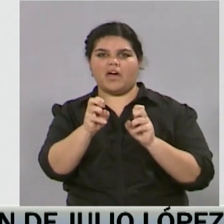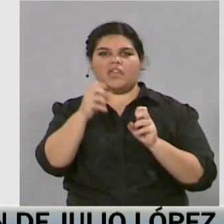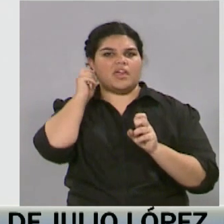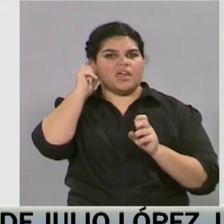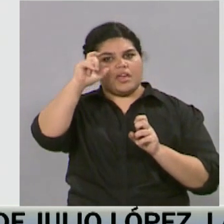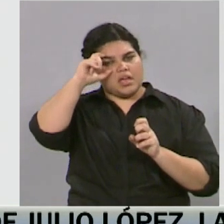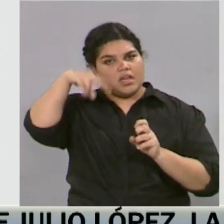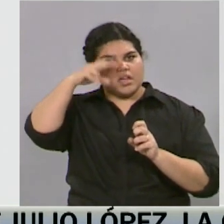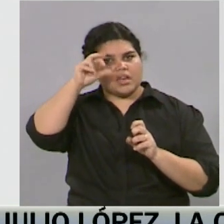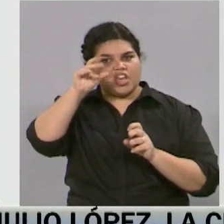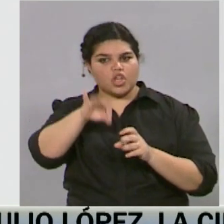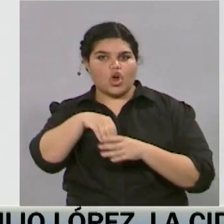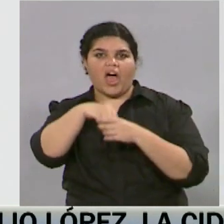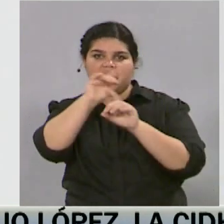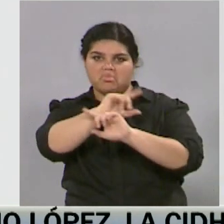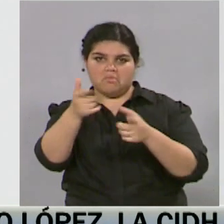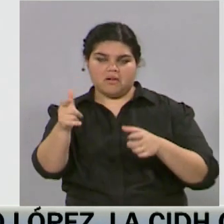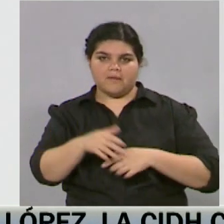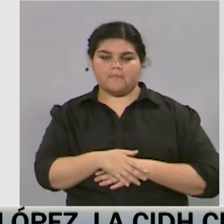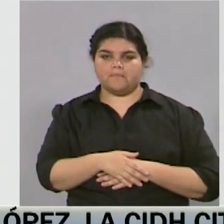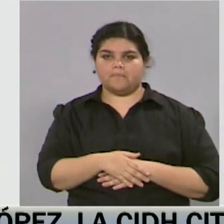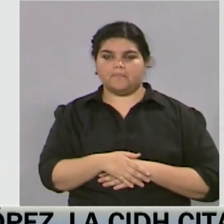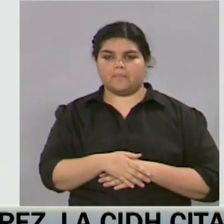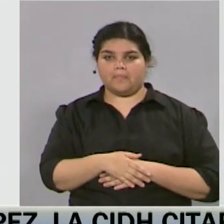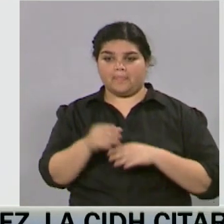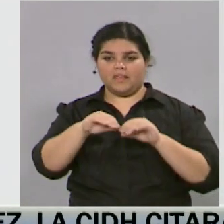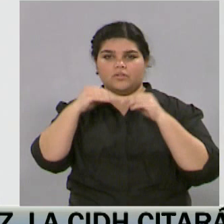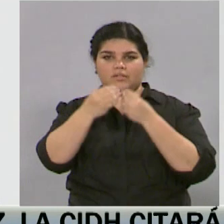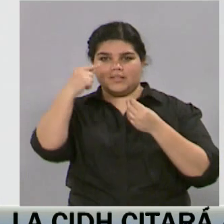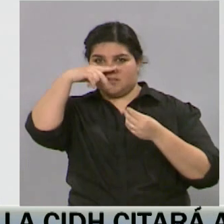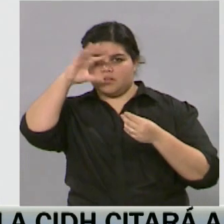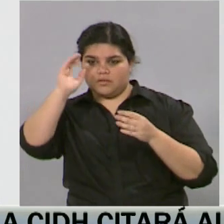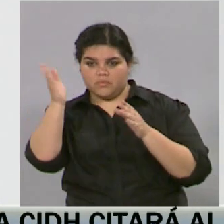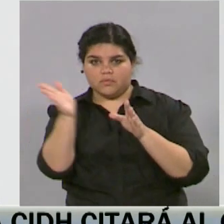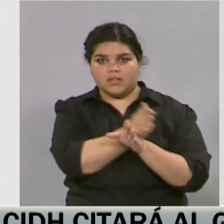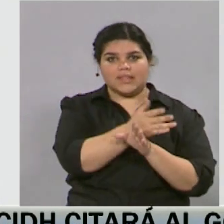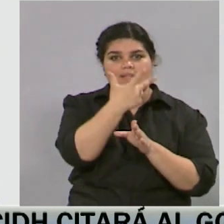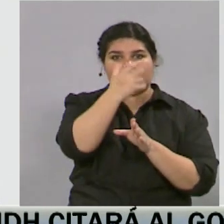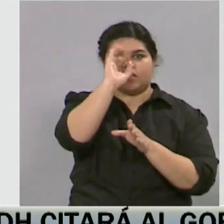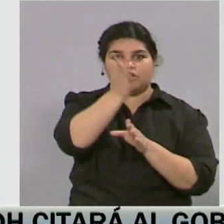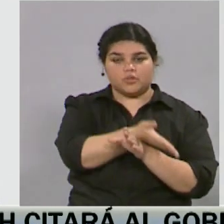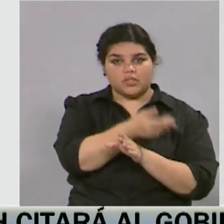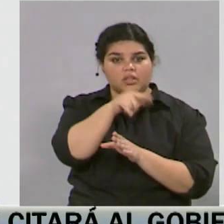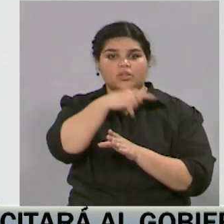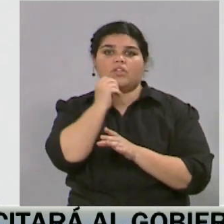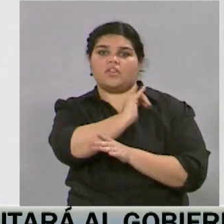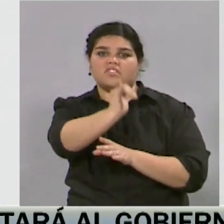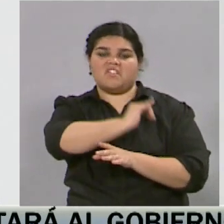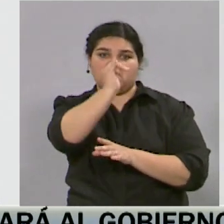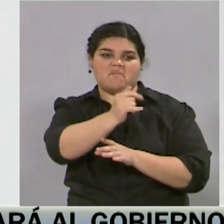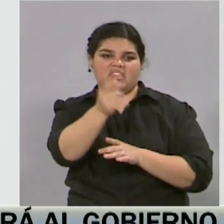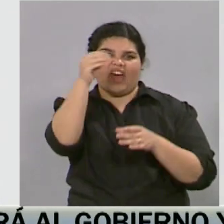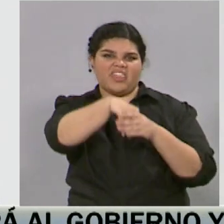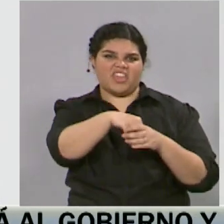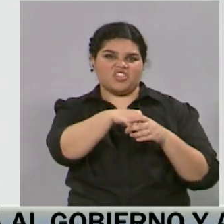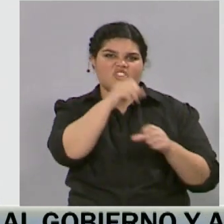Bien. Y ese total, el 35% no cree que sea necesario abordar estos temas en su lugar de